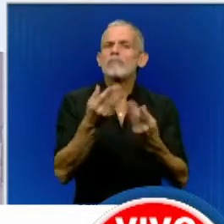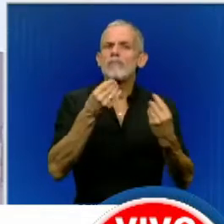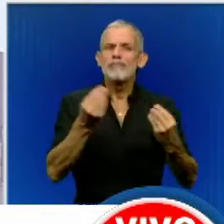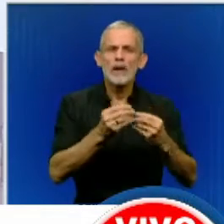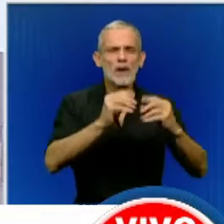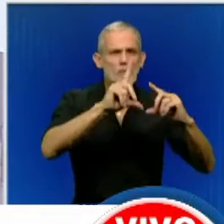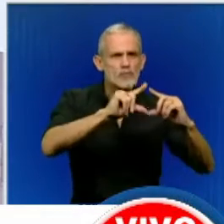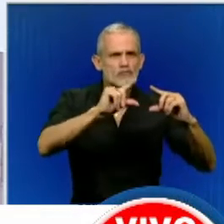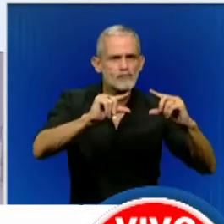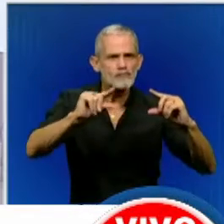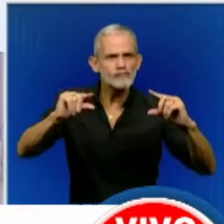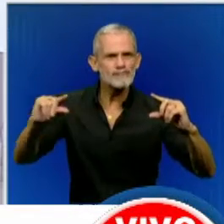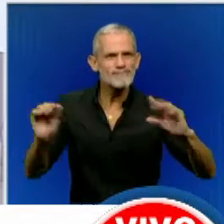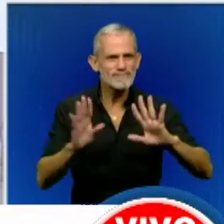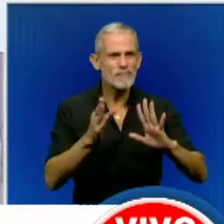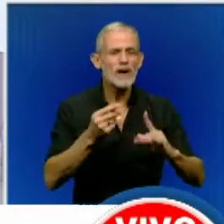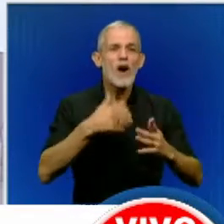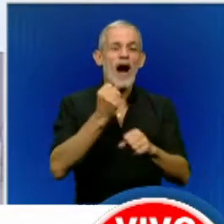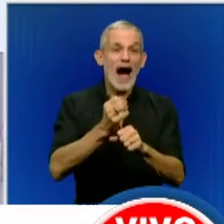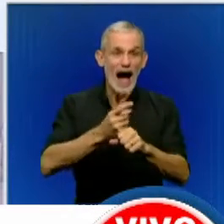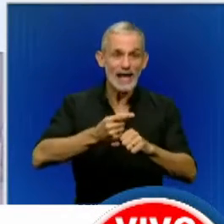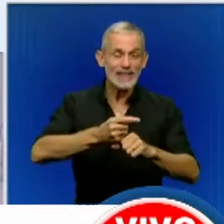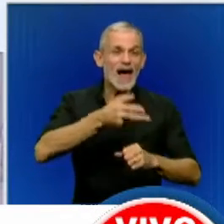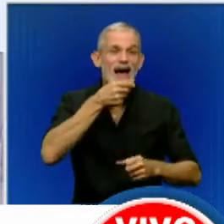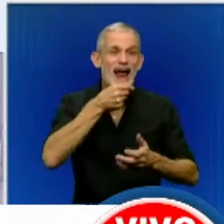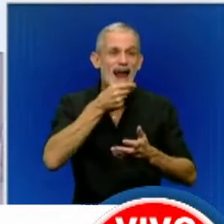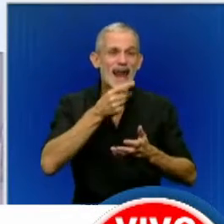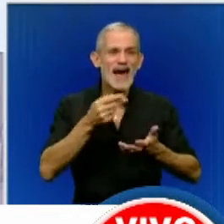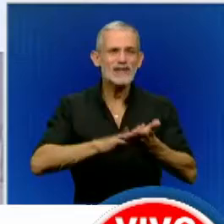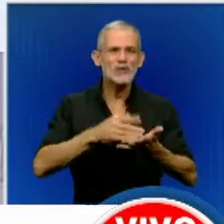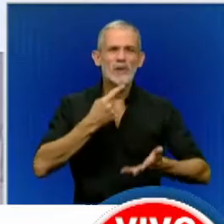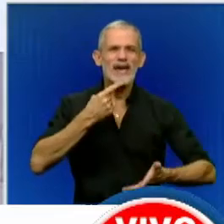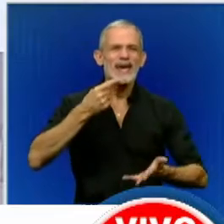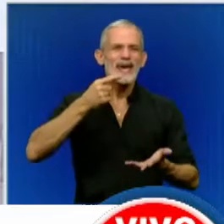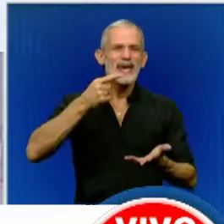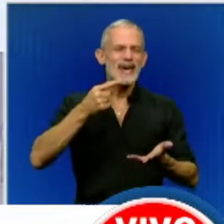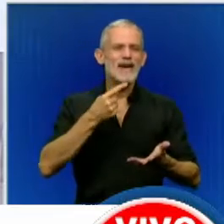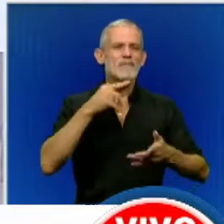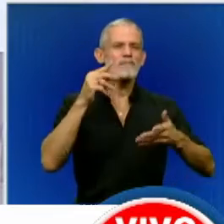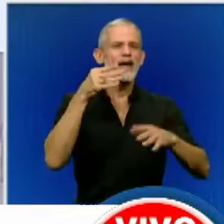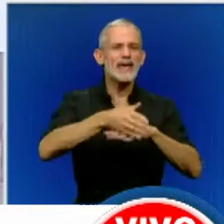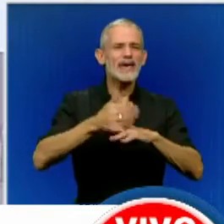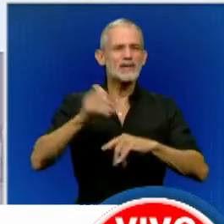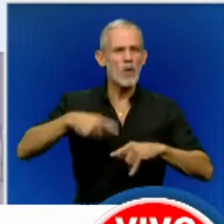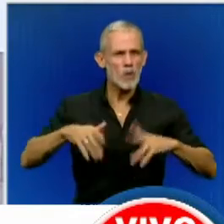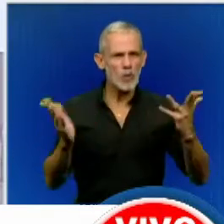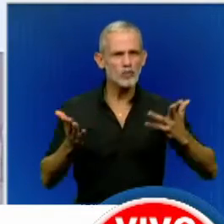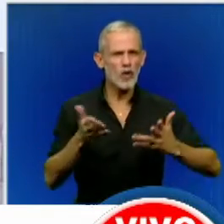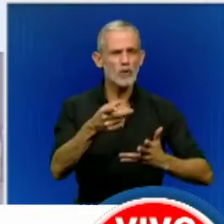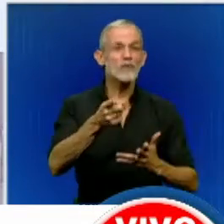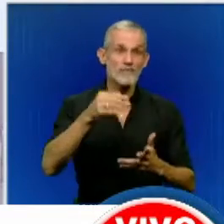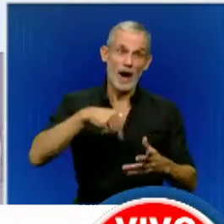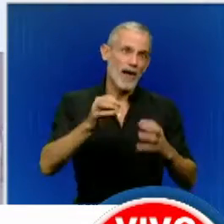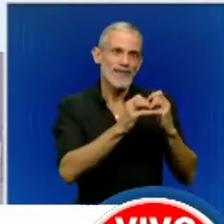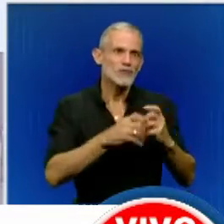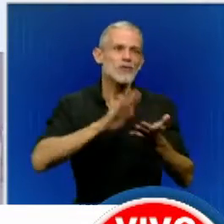hasta la eliminación de alícuotas de ingresos brutos para algunos eslabones en la cadena, por ejemplo, para el sector primario. Ahora estamos discutiendo el tema